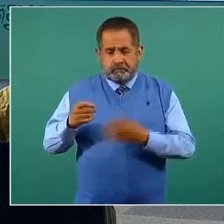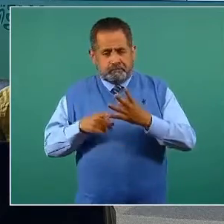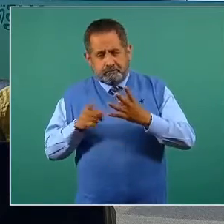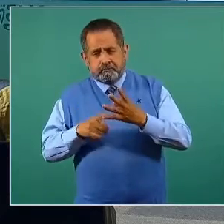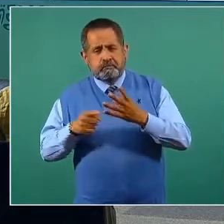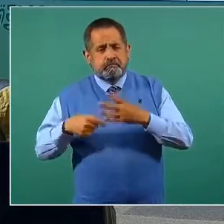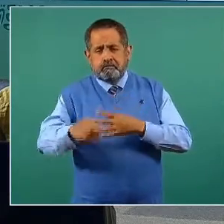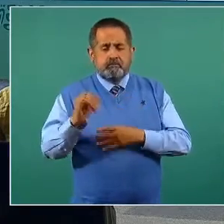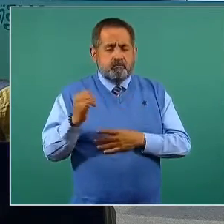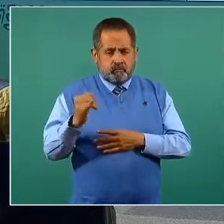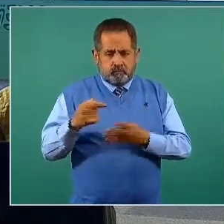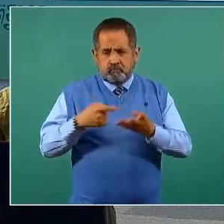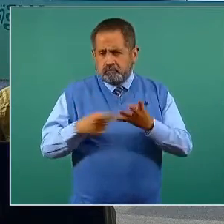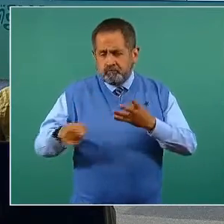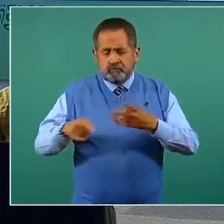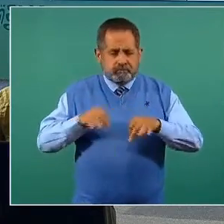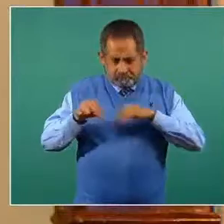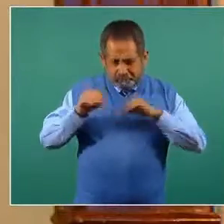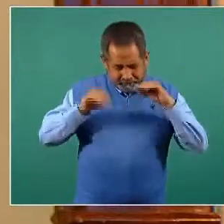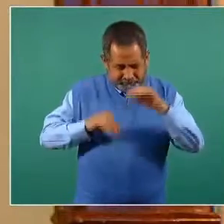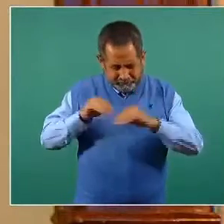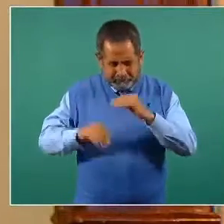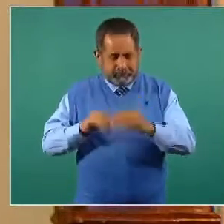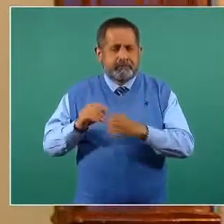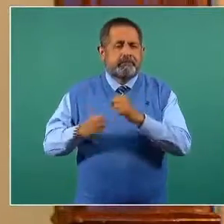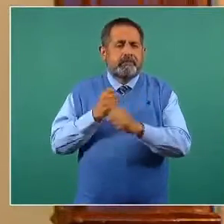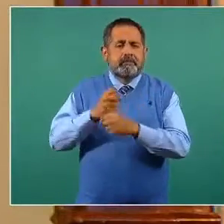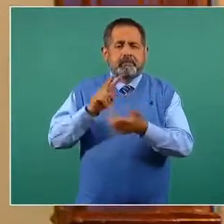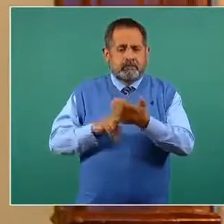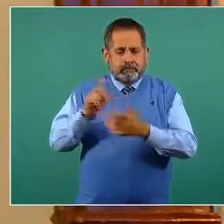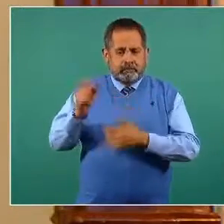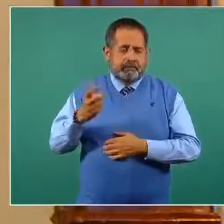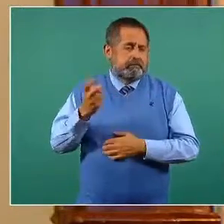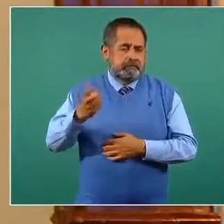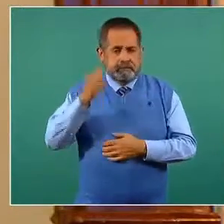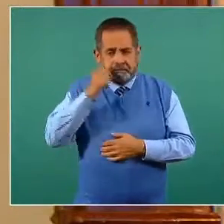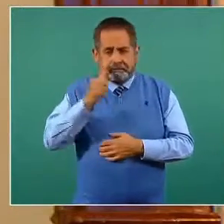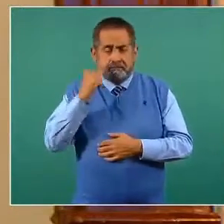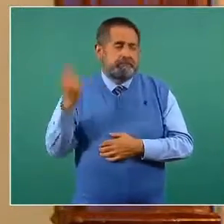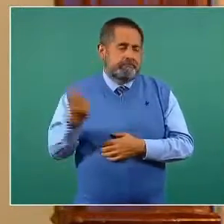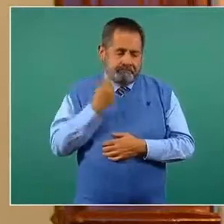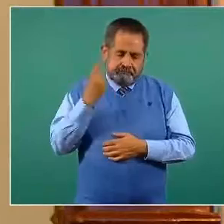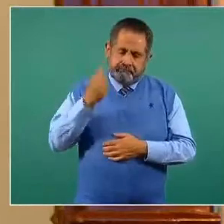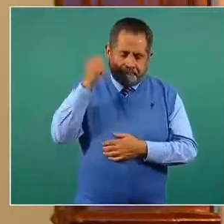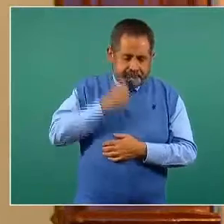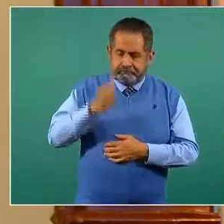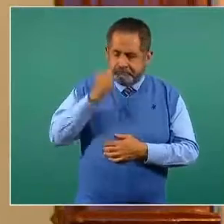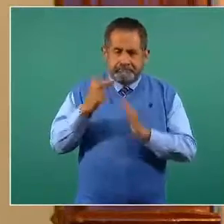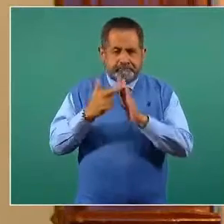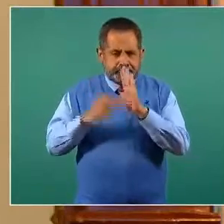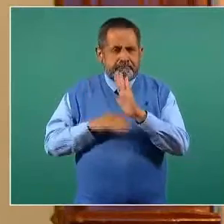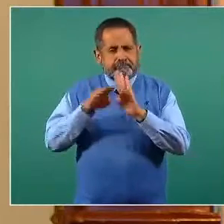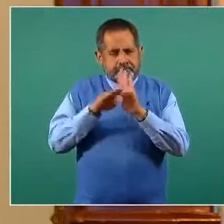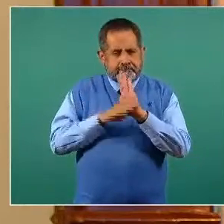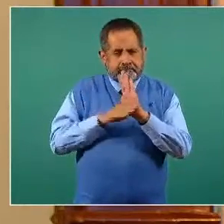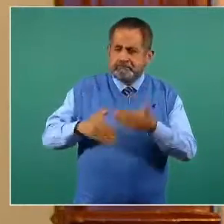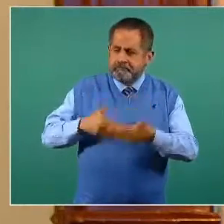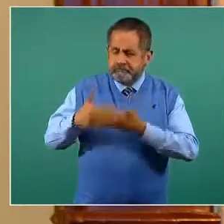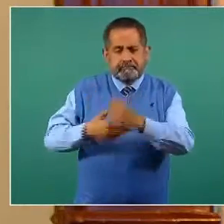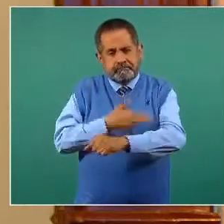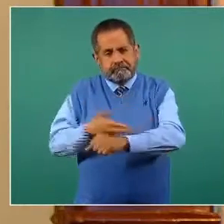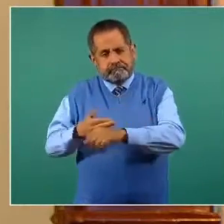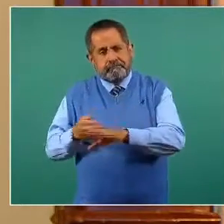vamos a trabajar en los cierres de la estadística 2020. Esto es porque así también lo marcan y lo norman los diferentes